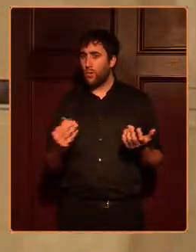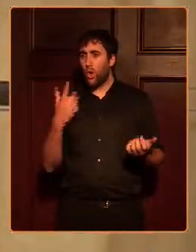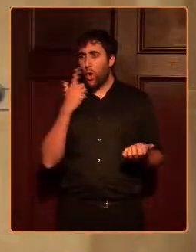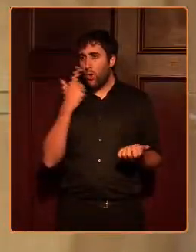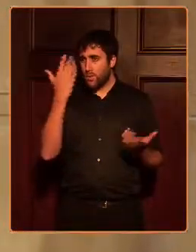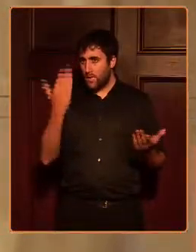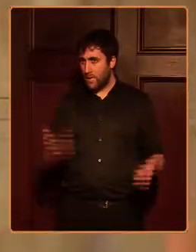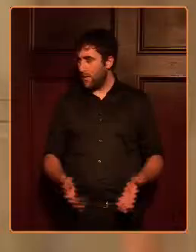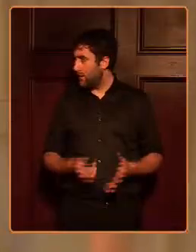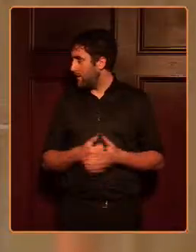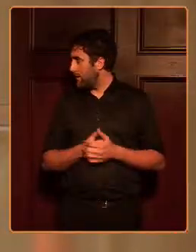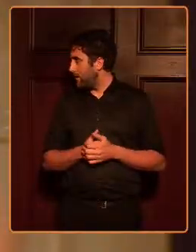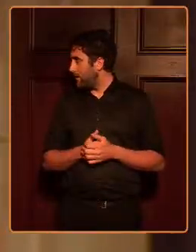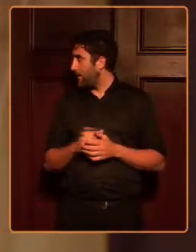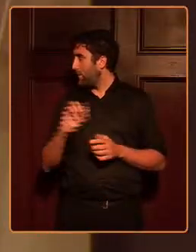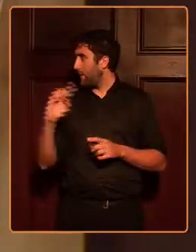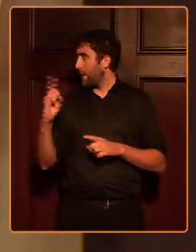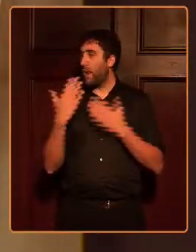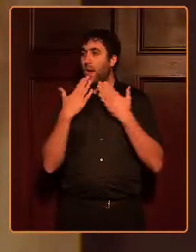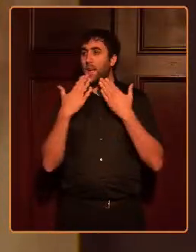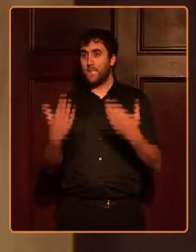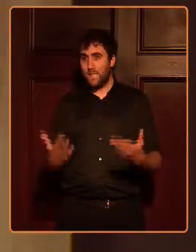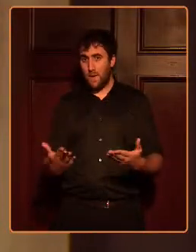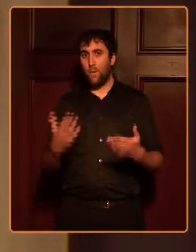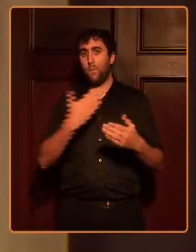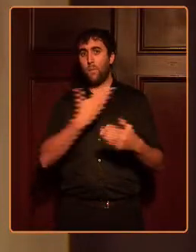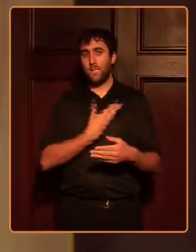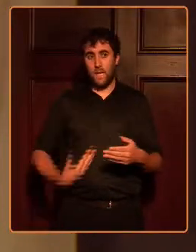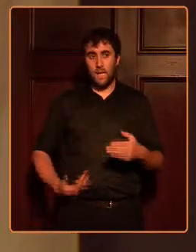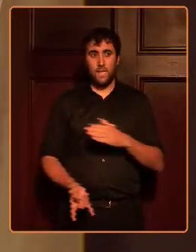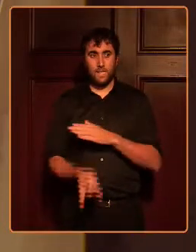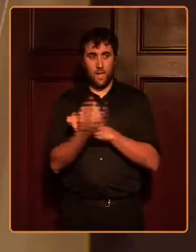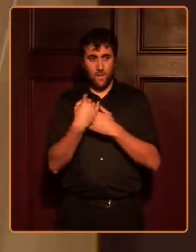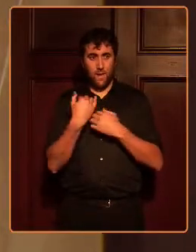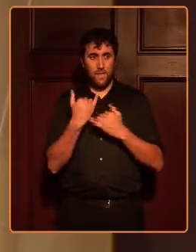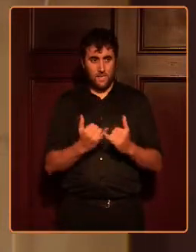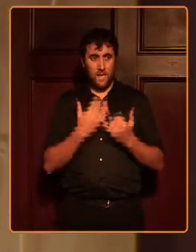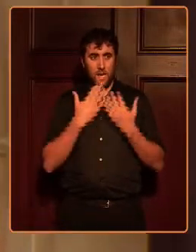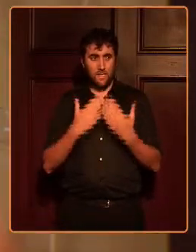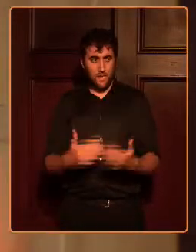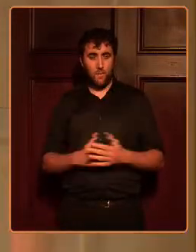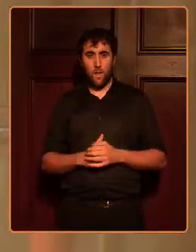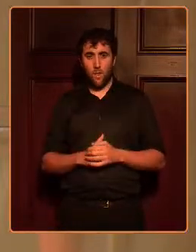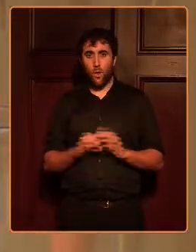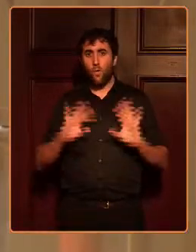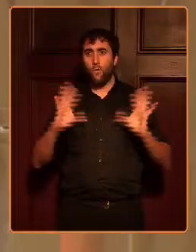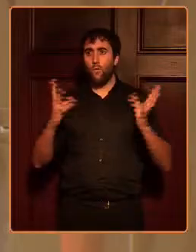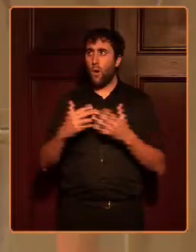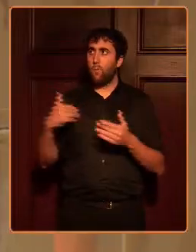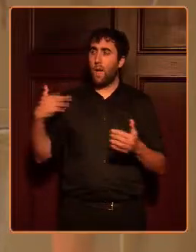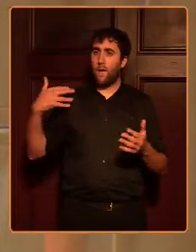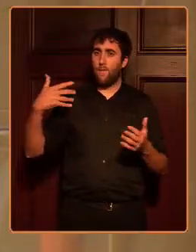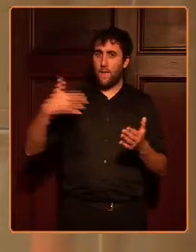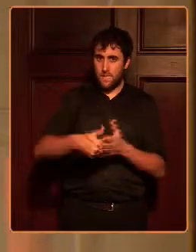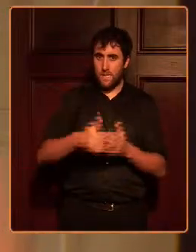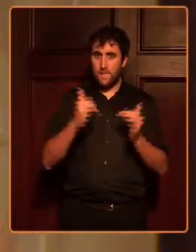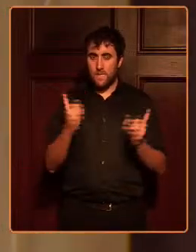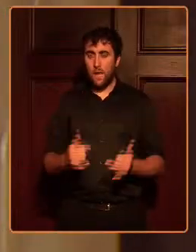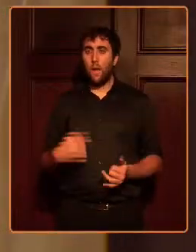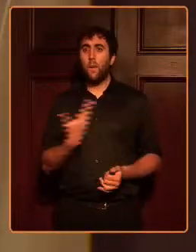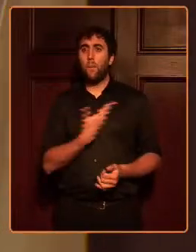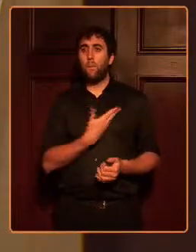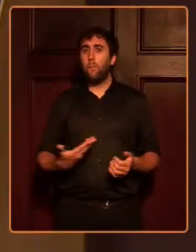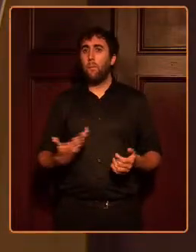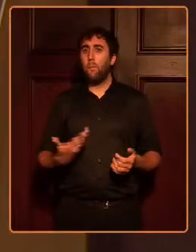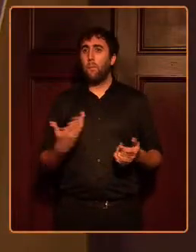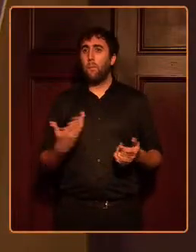conocen. Primero, bueno, agradecerle a Fiorella Jaín, presidenta de Ceibal. Qué lindo ver todo ese recorrido, pero también tener presente todos los desafíos que